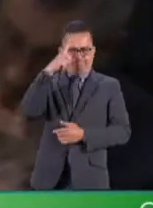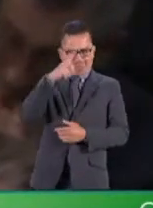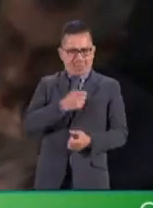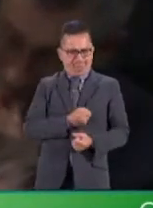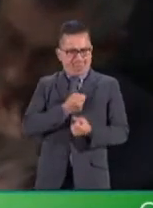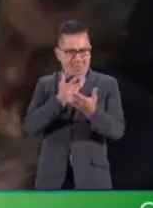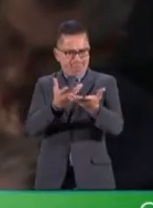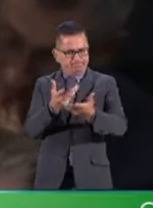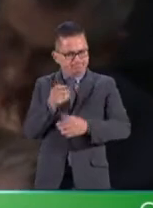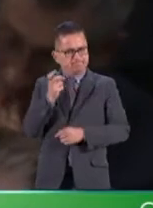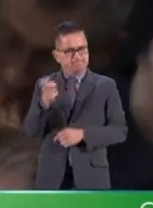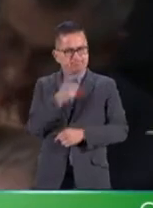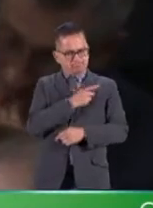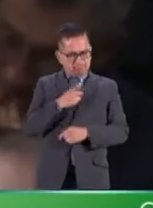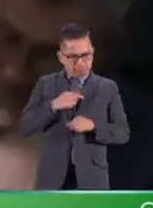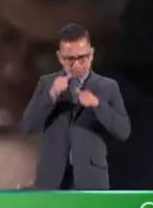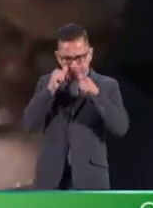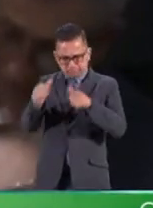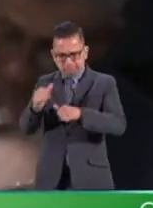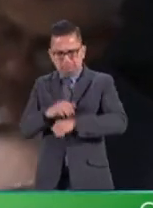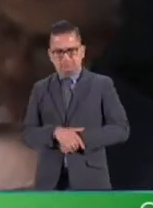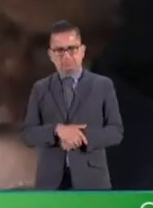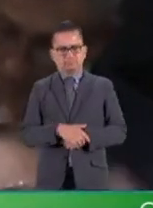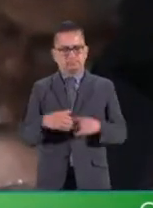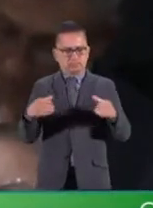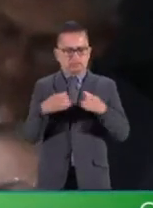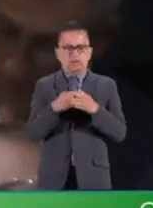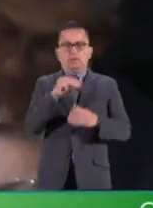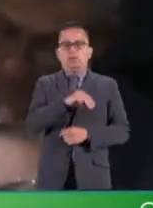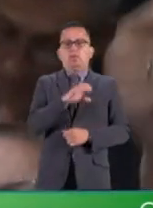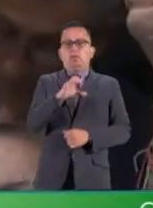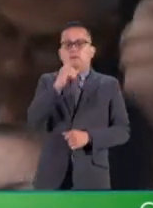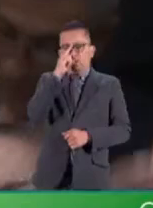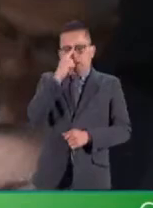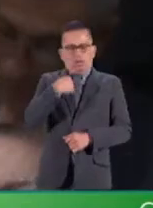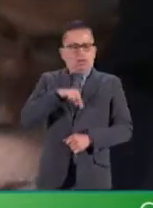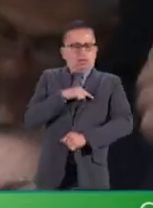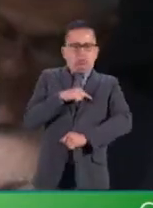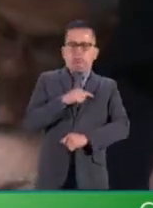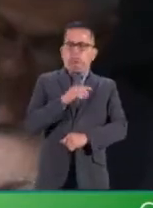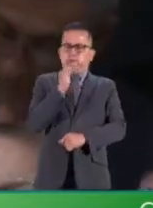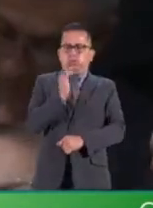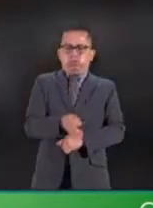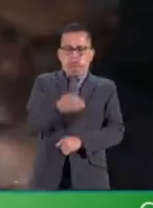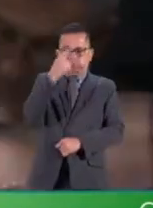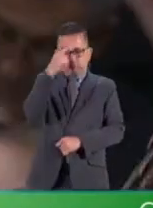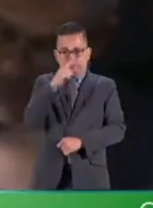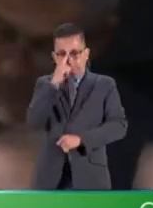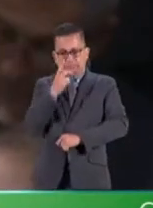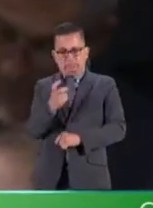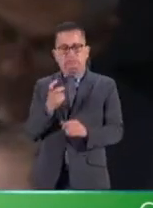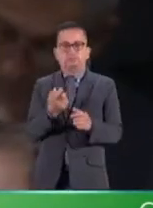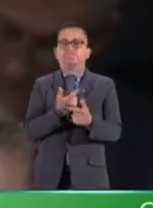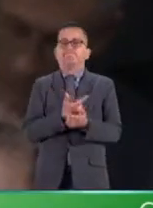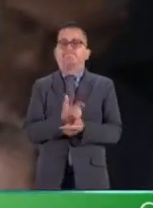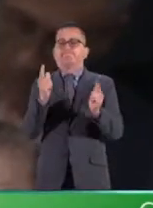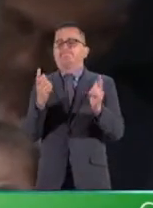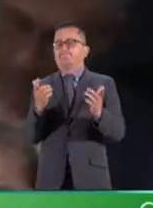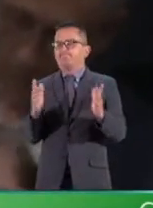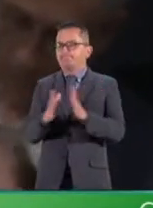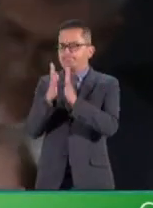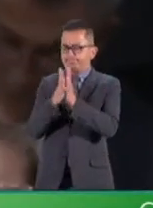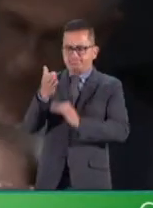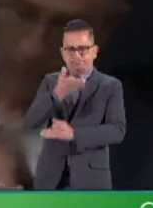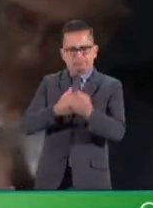tomados en cuenta en este dictamen. En Movimiento Ciudadano estamos a favor de democratizar al Poder Judicial y mejorar el acceso a